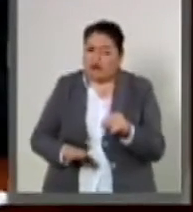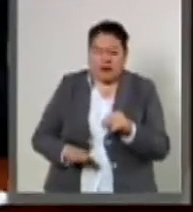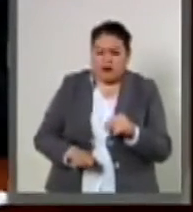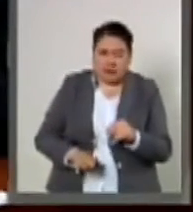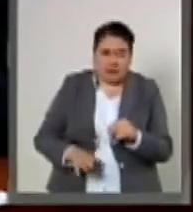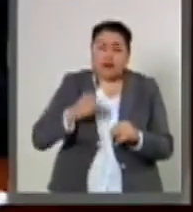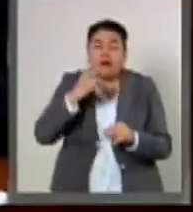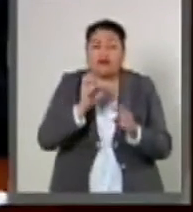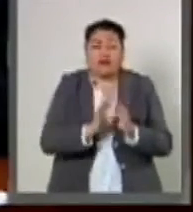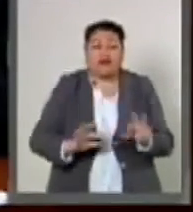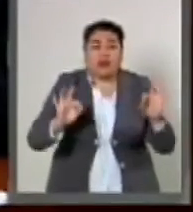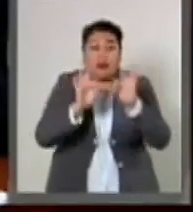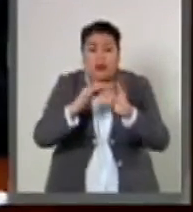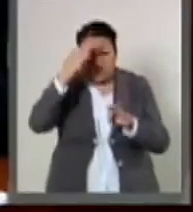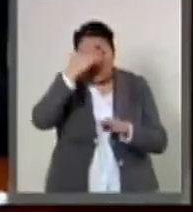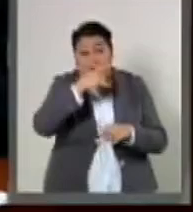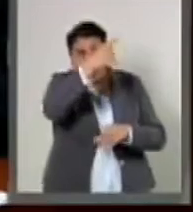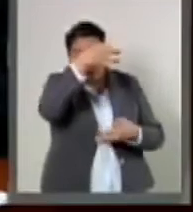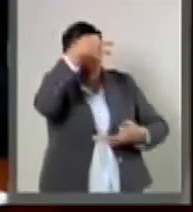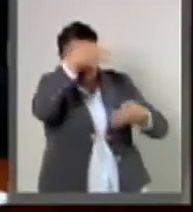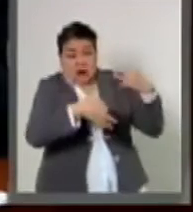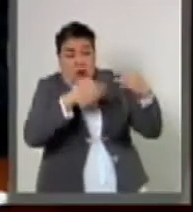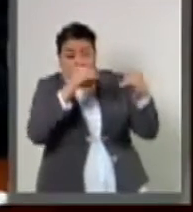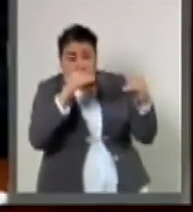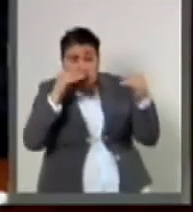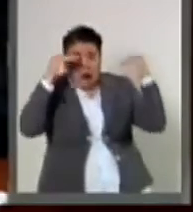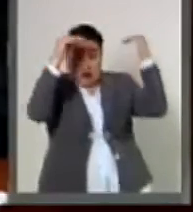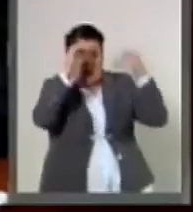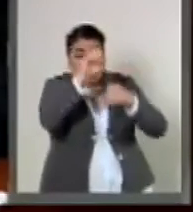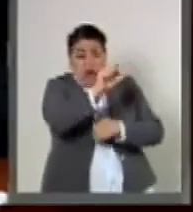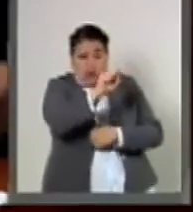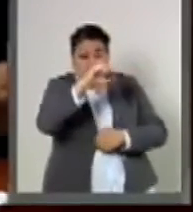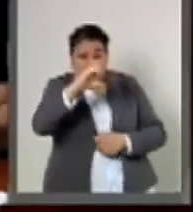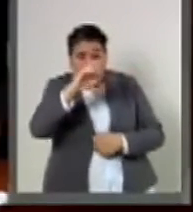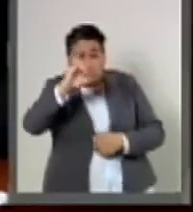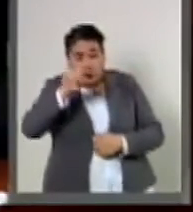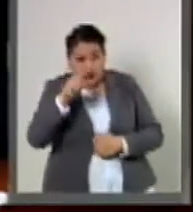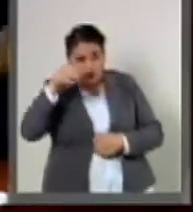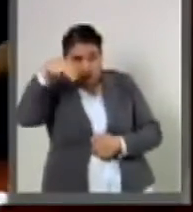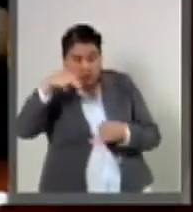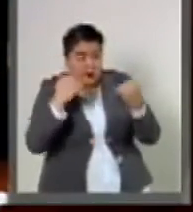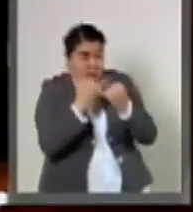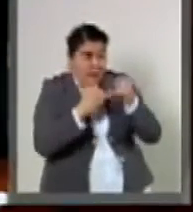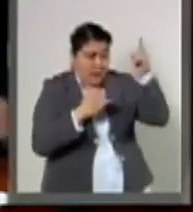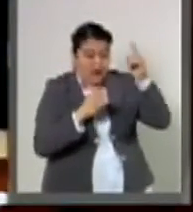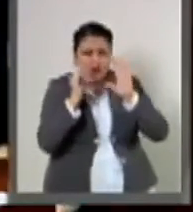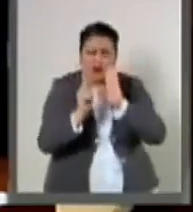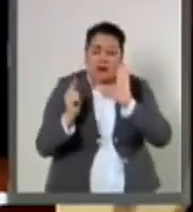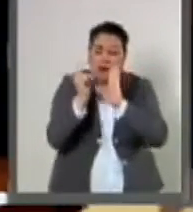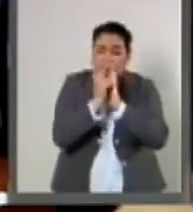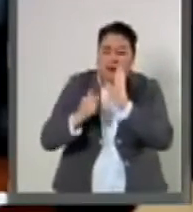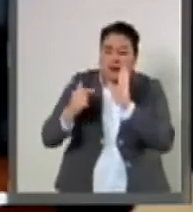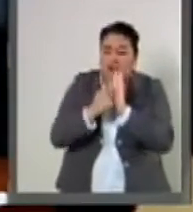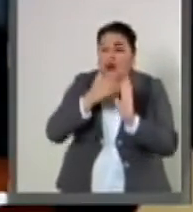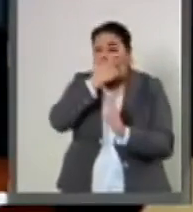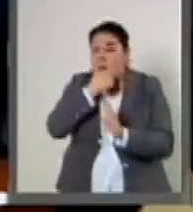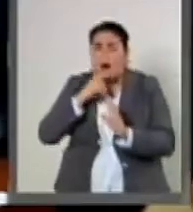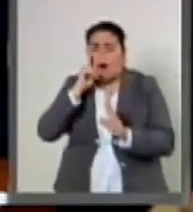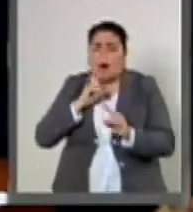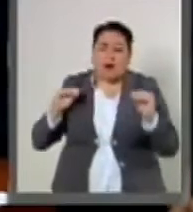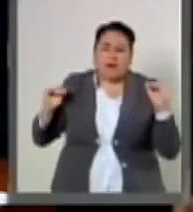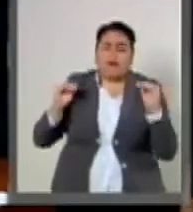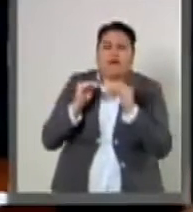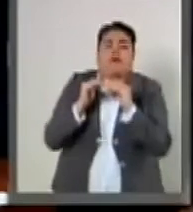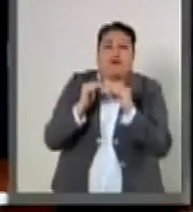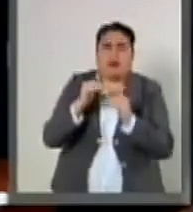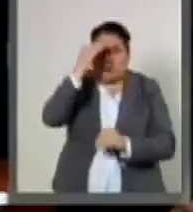sentido, la Suprema Corte de Justicia de la Nación, en su protocolo de igualdad de género, establece que la